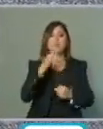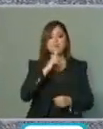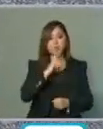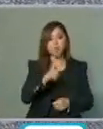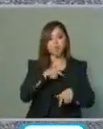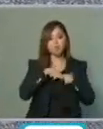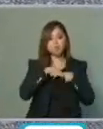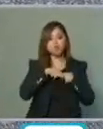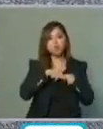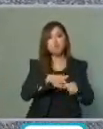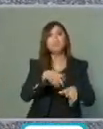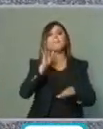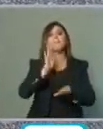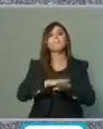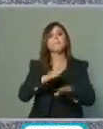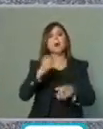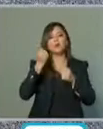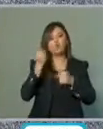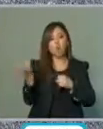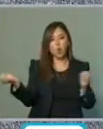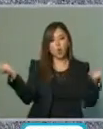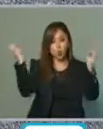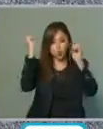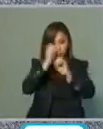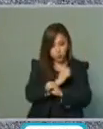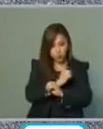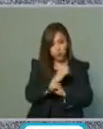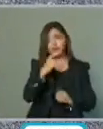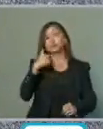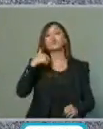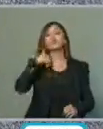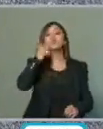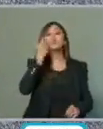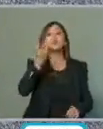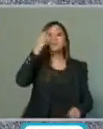puede ser que se oscurezca más. Entonces, si Ok. quiero unas cejas